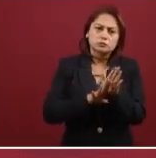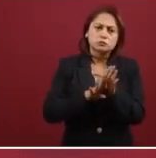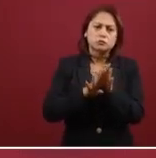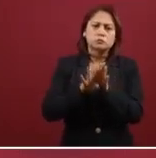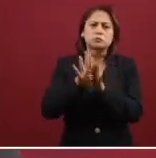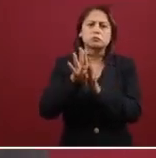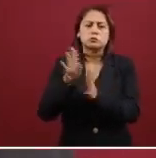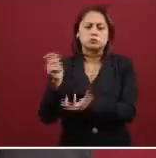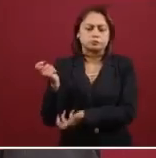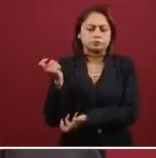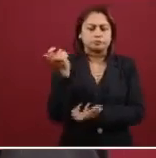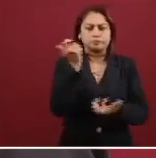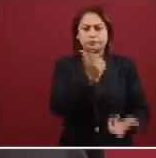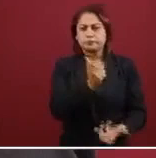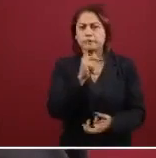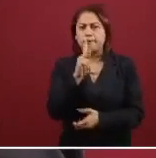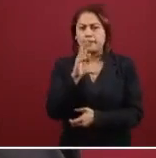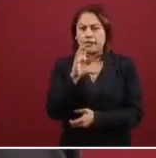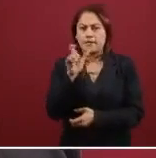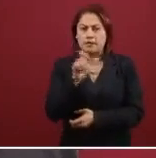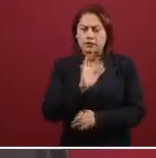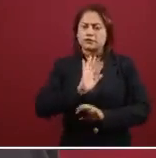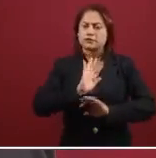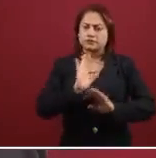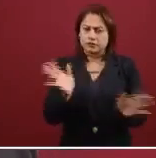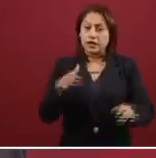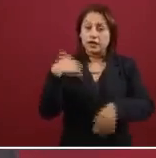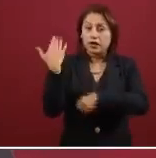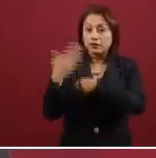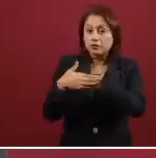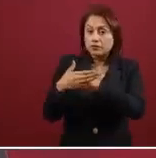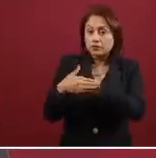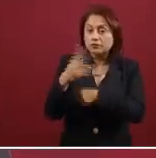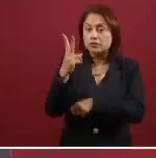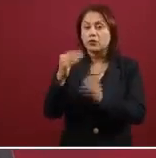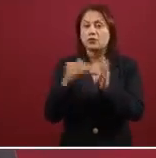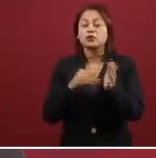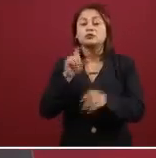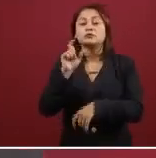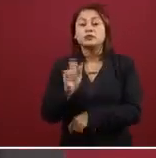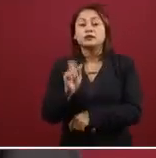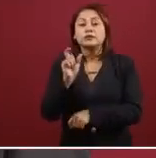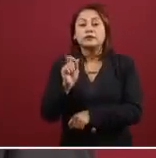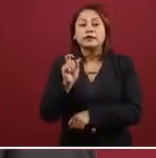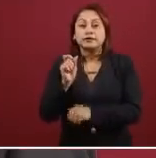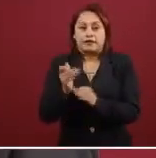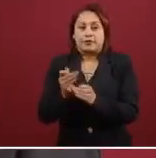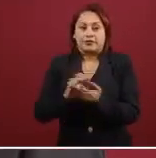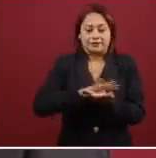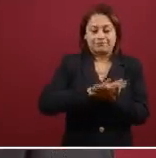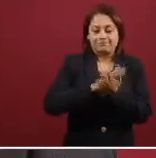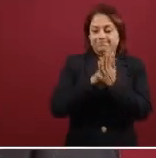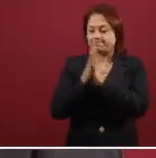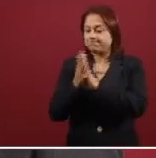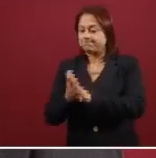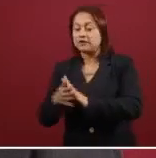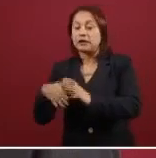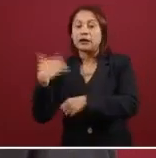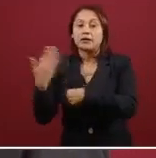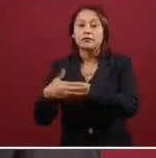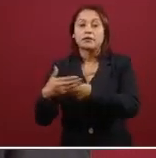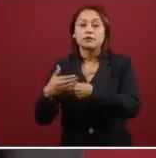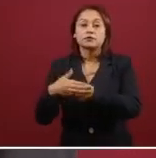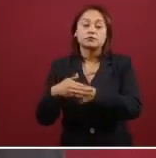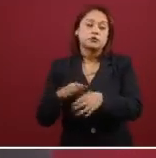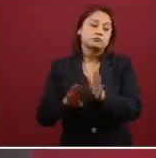en Pemex, y 2020, que es lo que estamos llamando la etapa de transición, el crecimiento de la inversión va